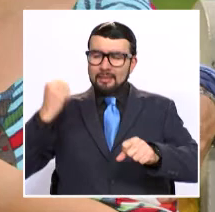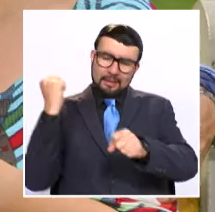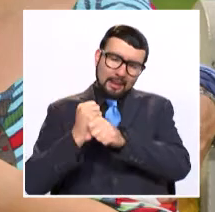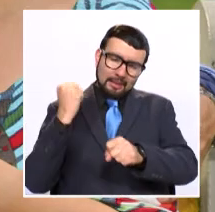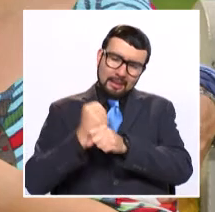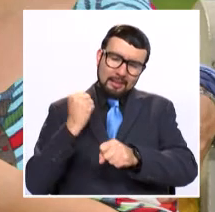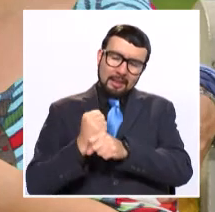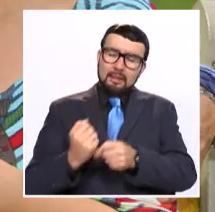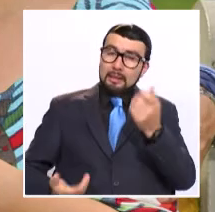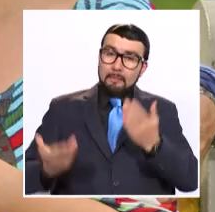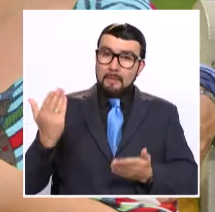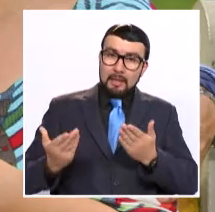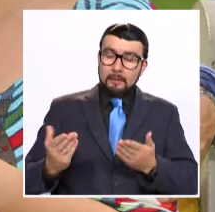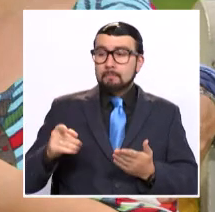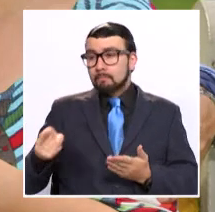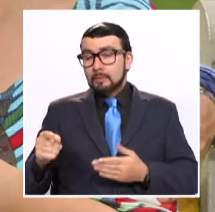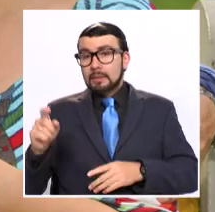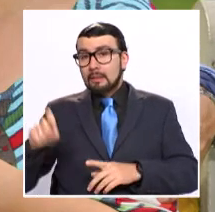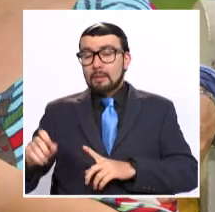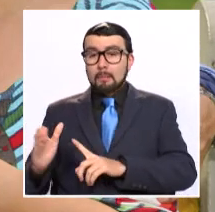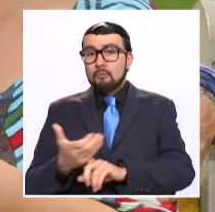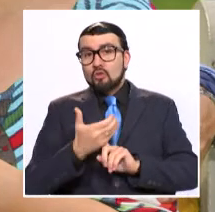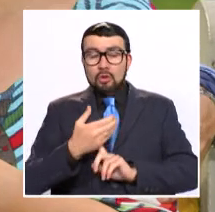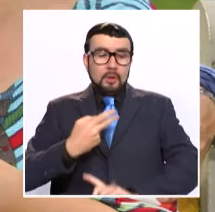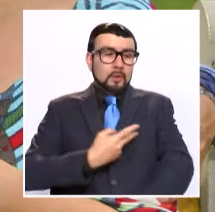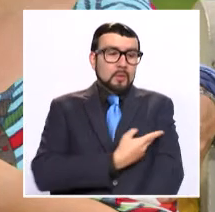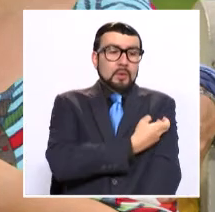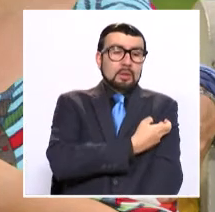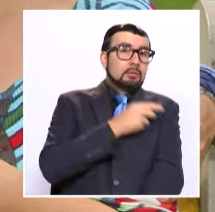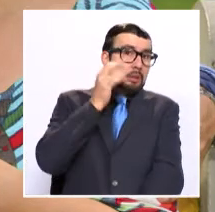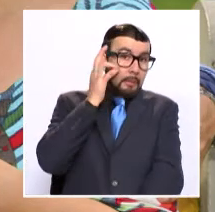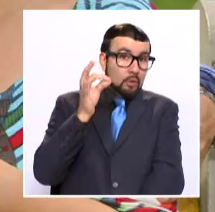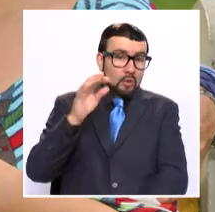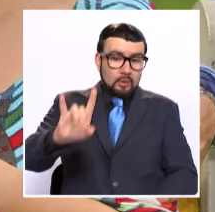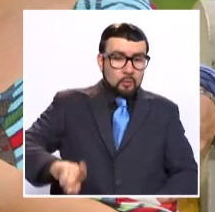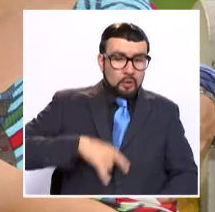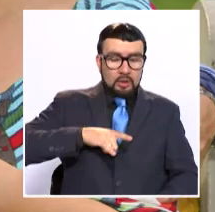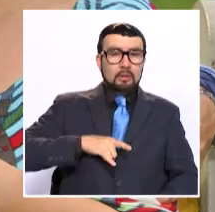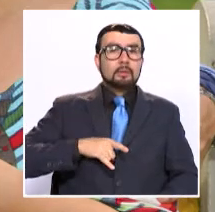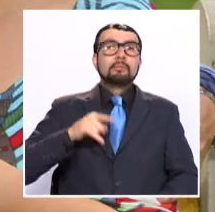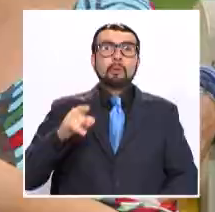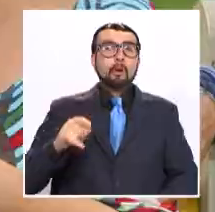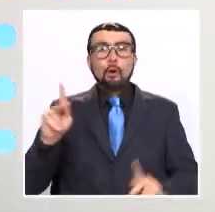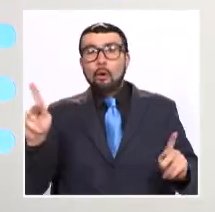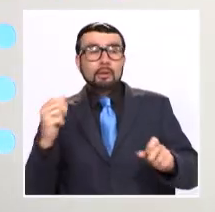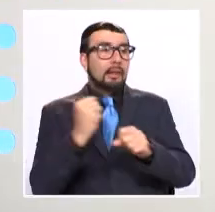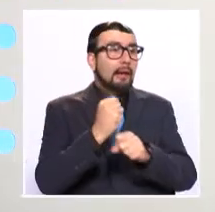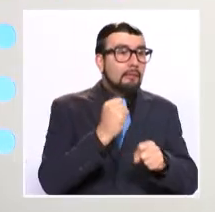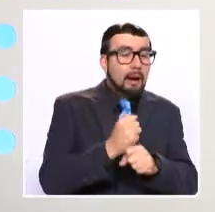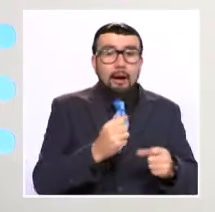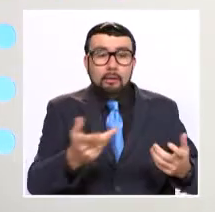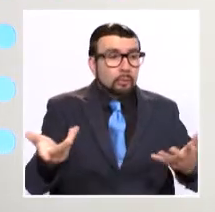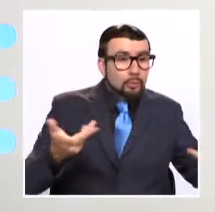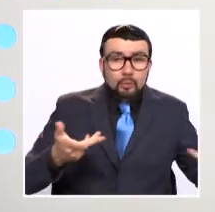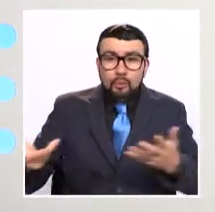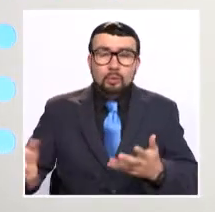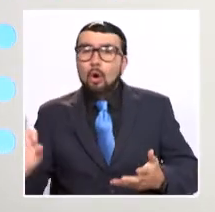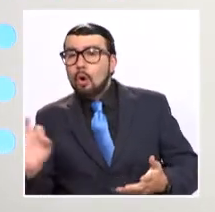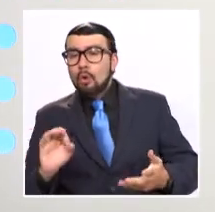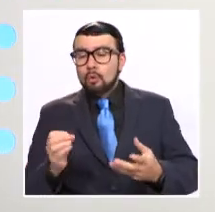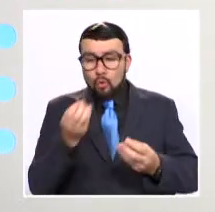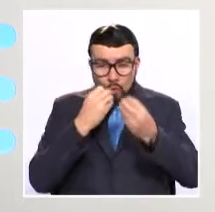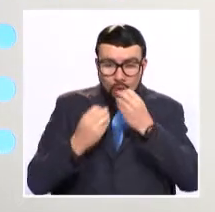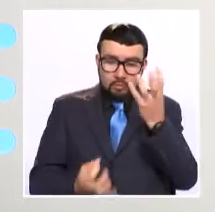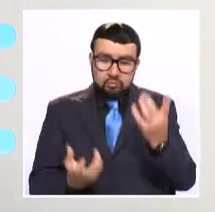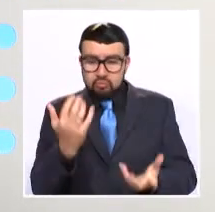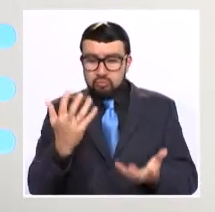tenga, debo tener cierto tipo de protección porque voy a estar expuesto o a atender público, que son virus, o a manipular alimentos, que también